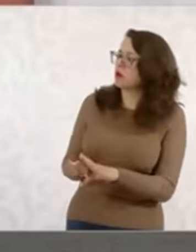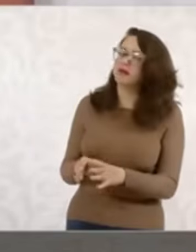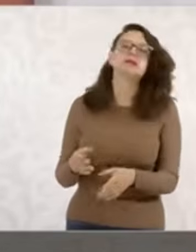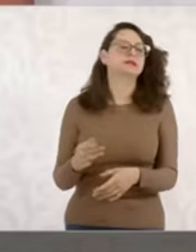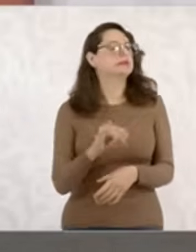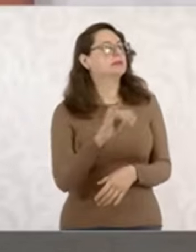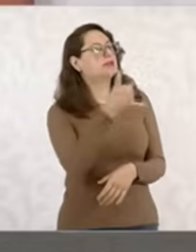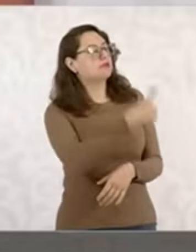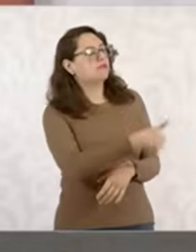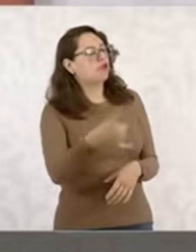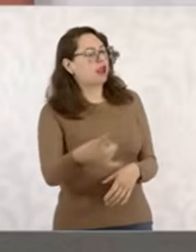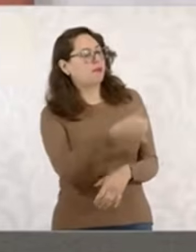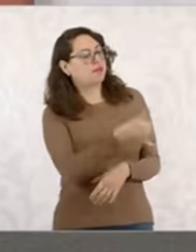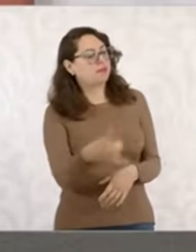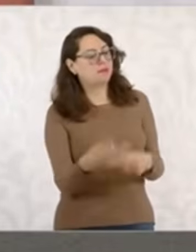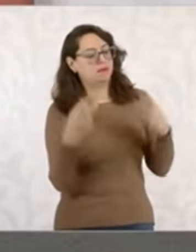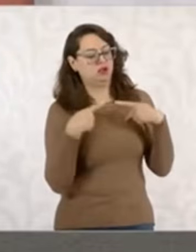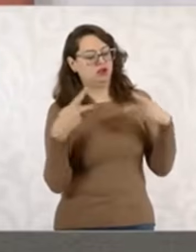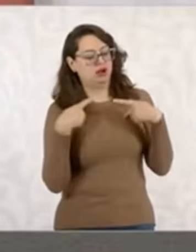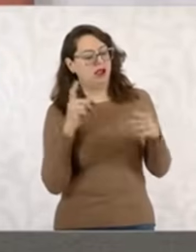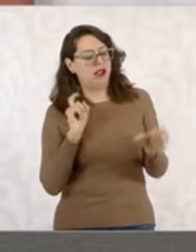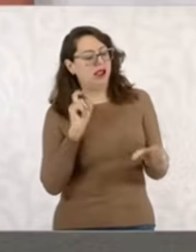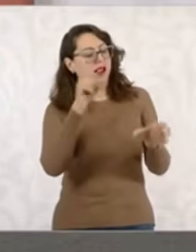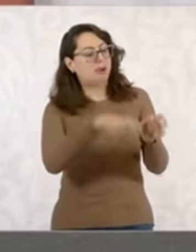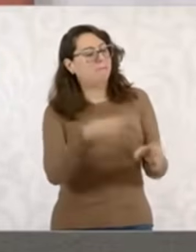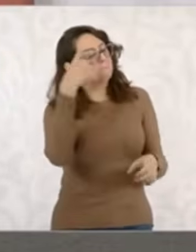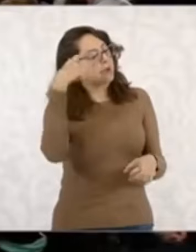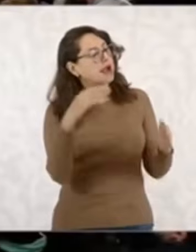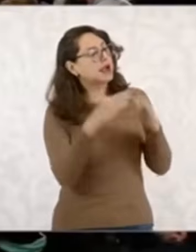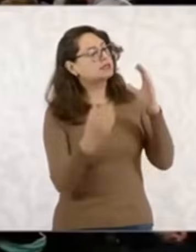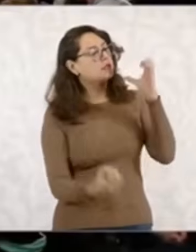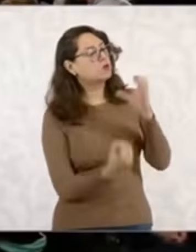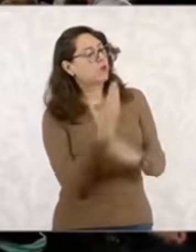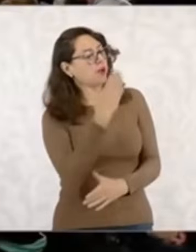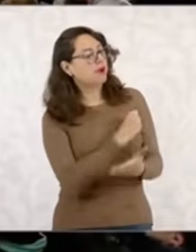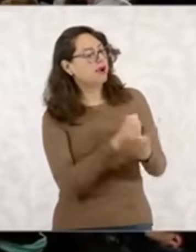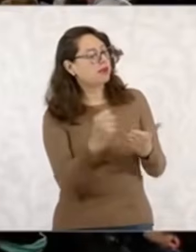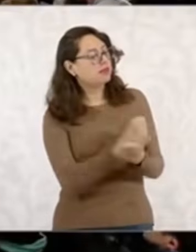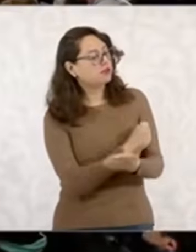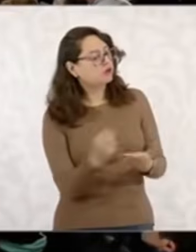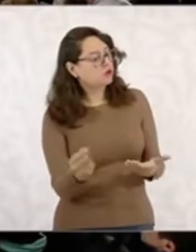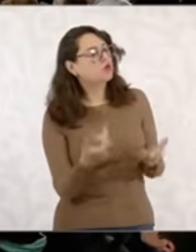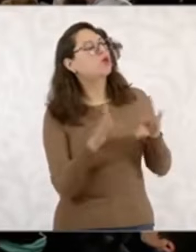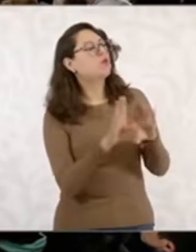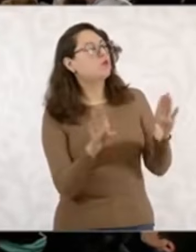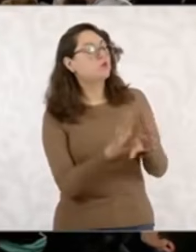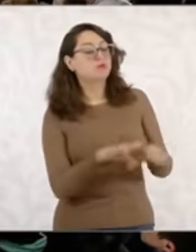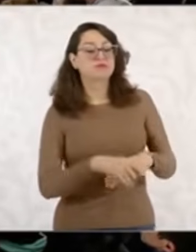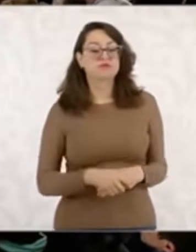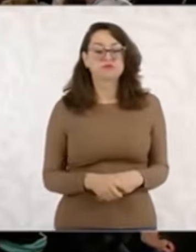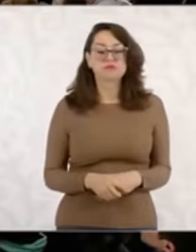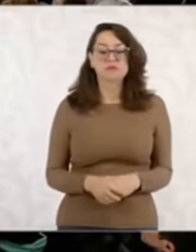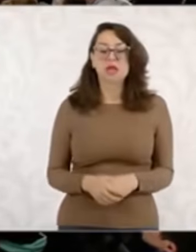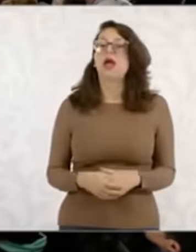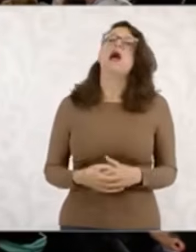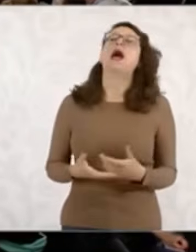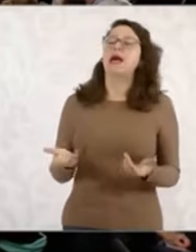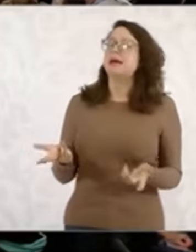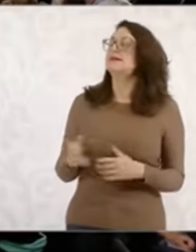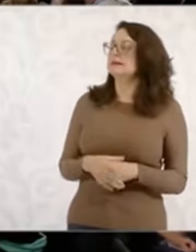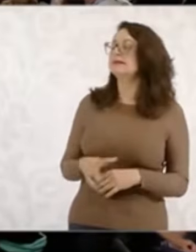Infonavit, a la nueva vivienda? Mucho gusto, presidenta. Pues prácticamente ya no hay